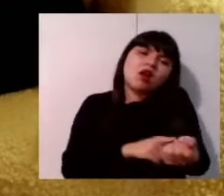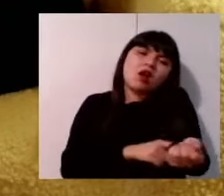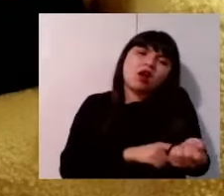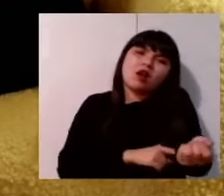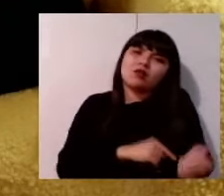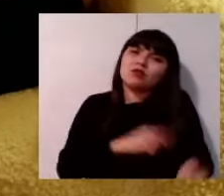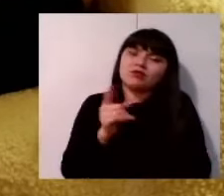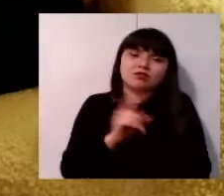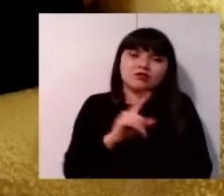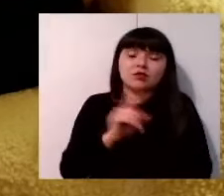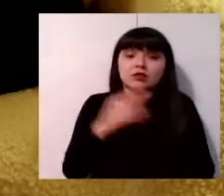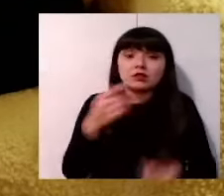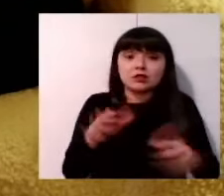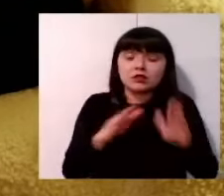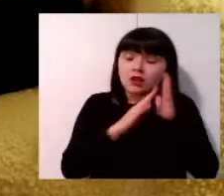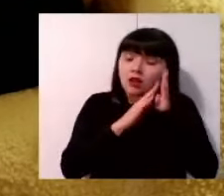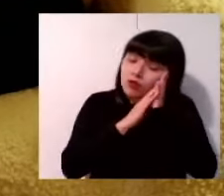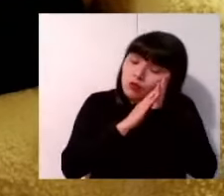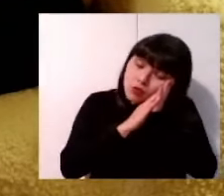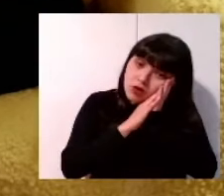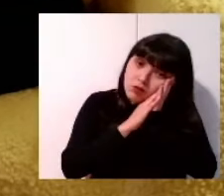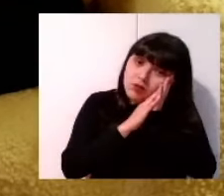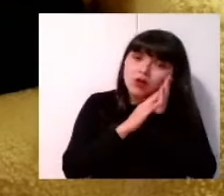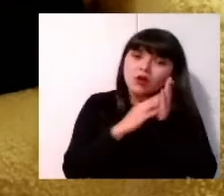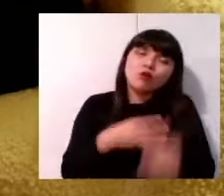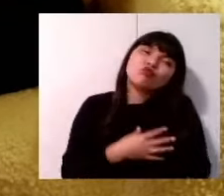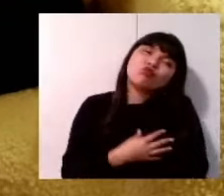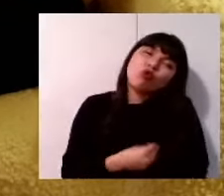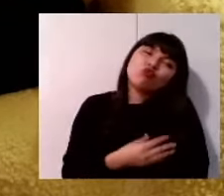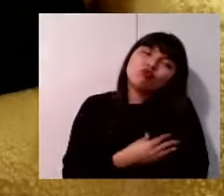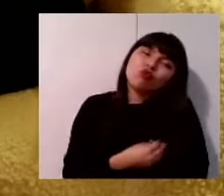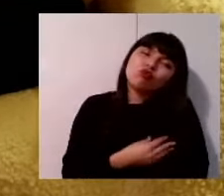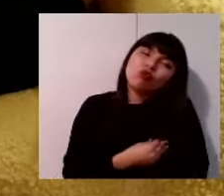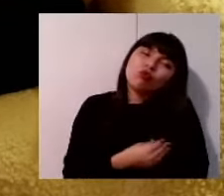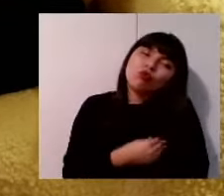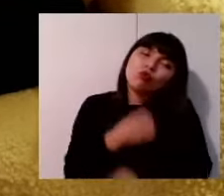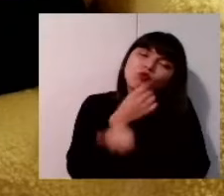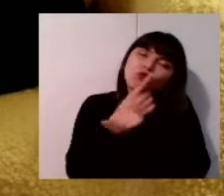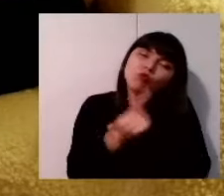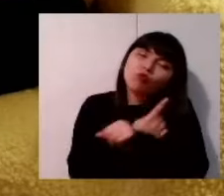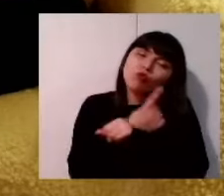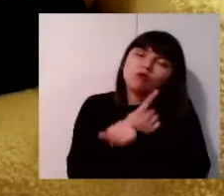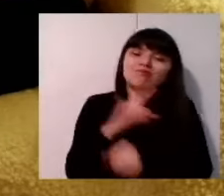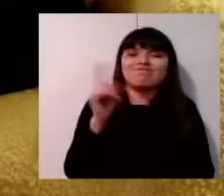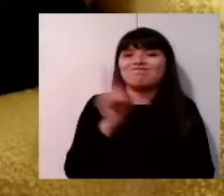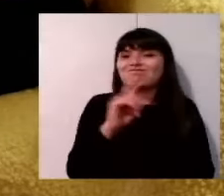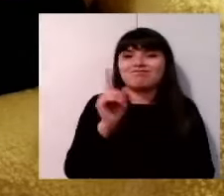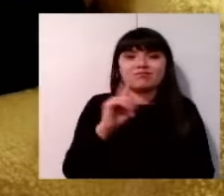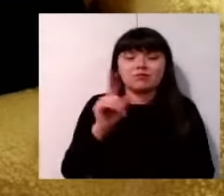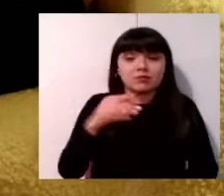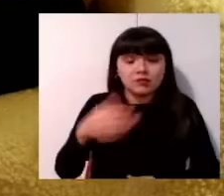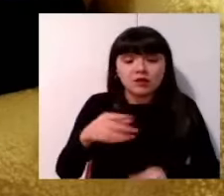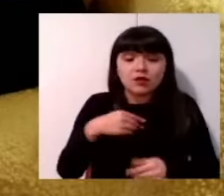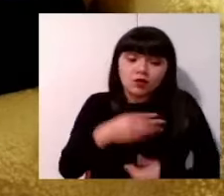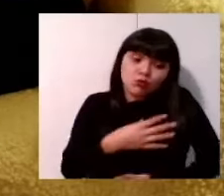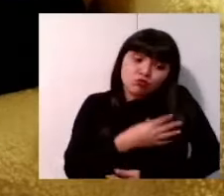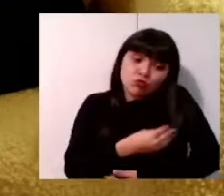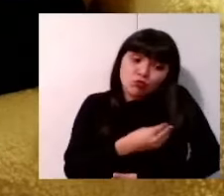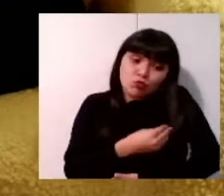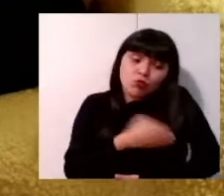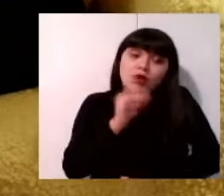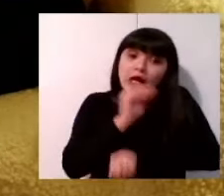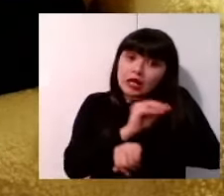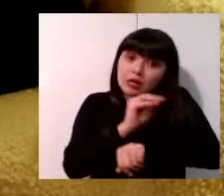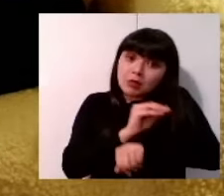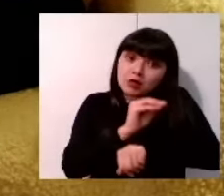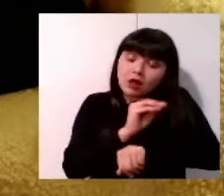dormida tomando leche y ahí estuvimos 1 hora, sino que tratar de que cumpla la función de alimentar, obviamente, de dar